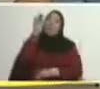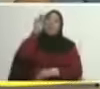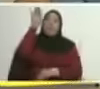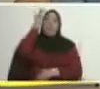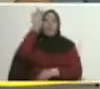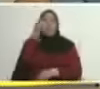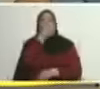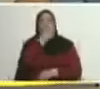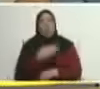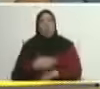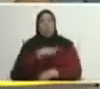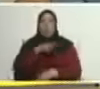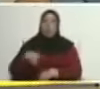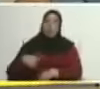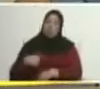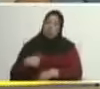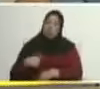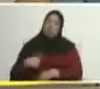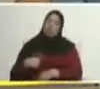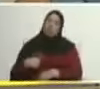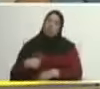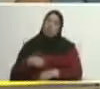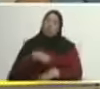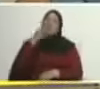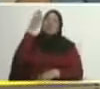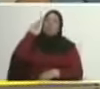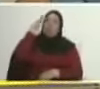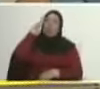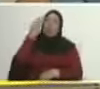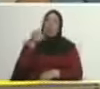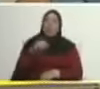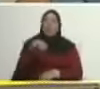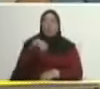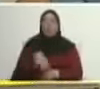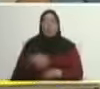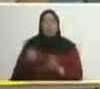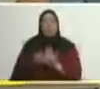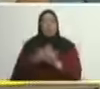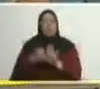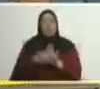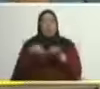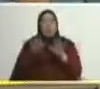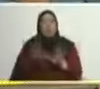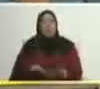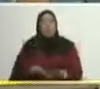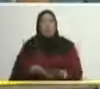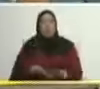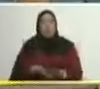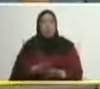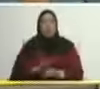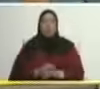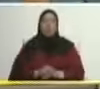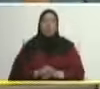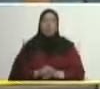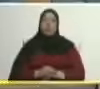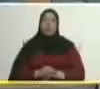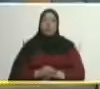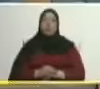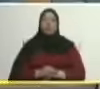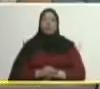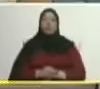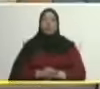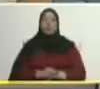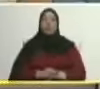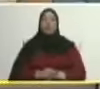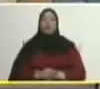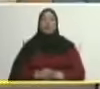buena con nosotros si sabemos que está, que si dejamos de si sabemos que la que